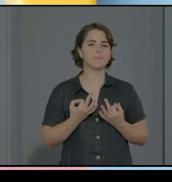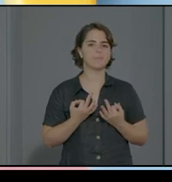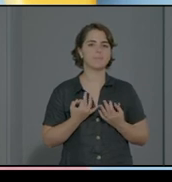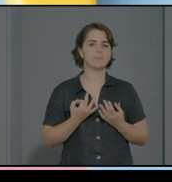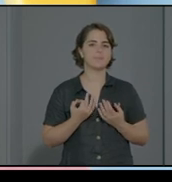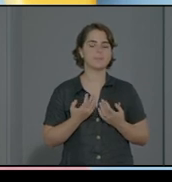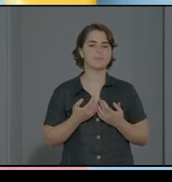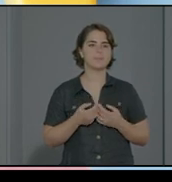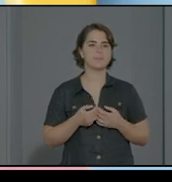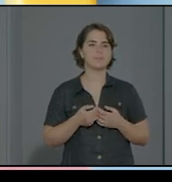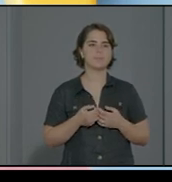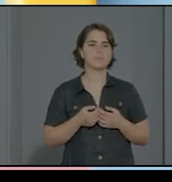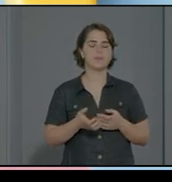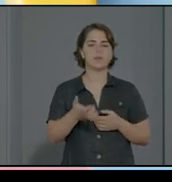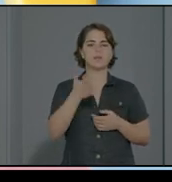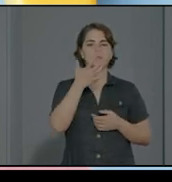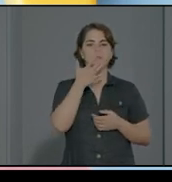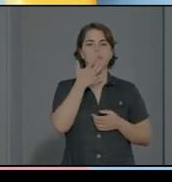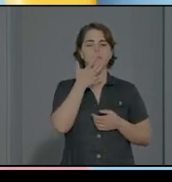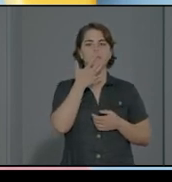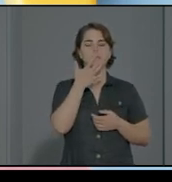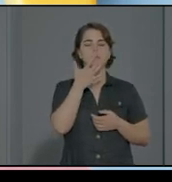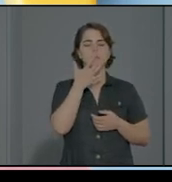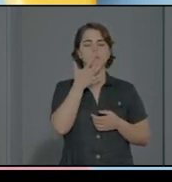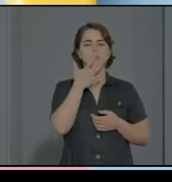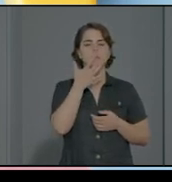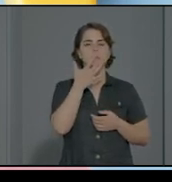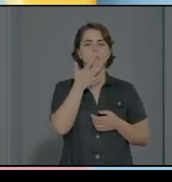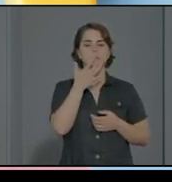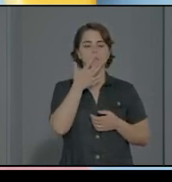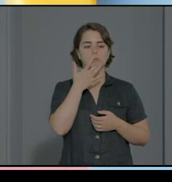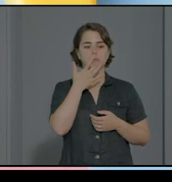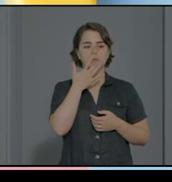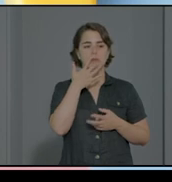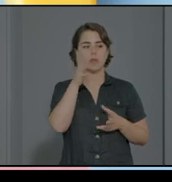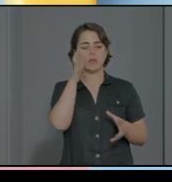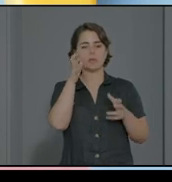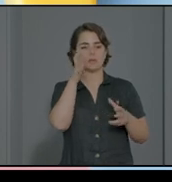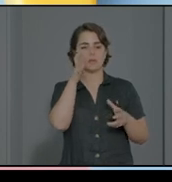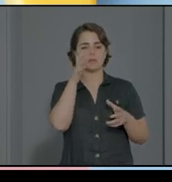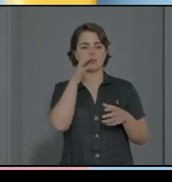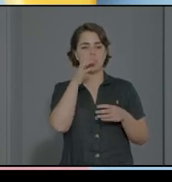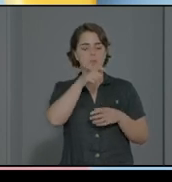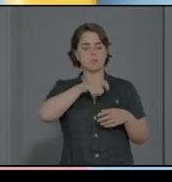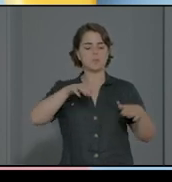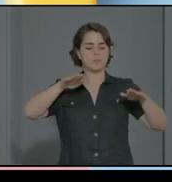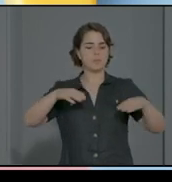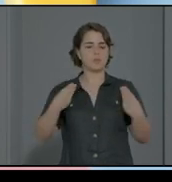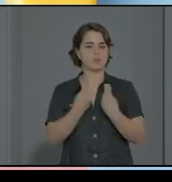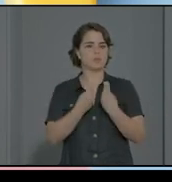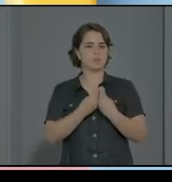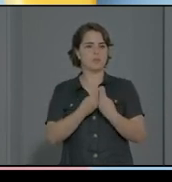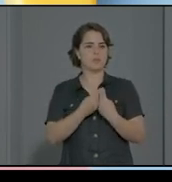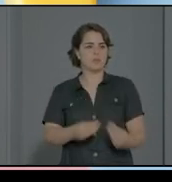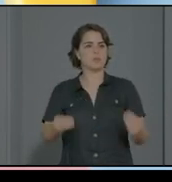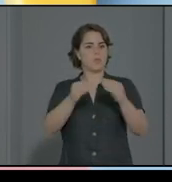cuando hay el mismo estímulo si está en copresencia, hay una mejor sincronización y se